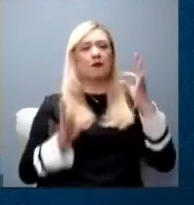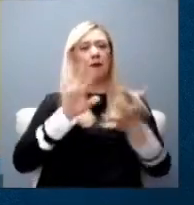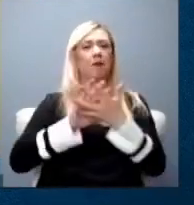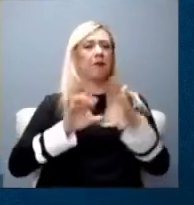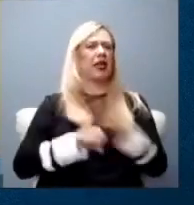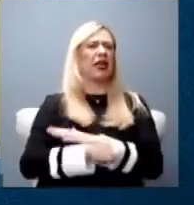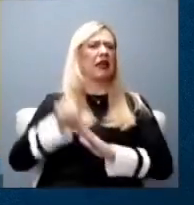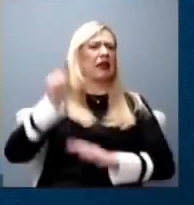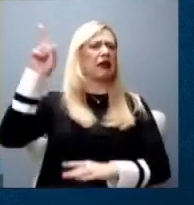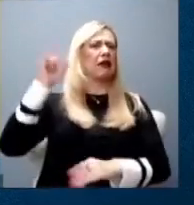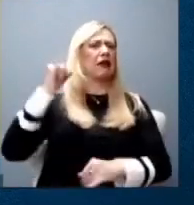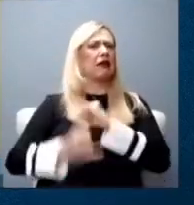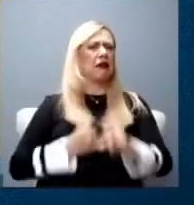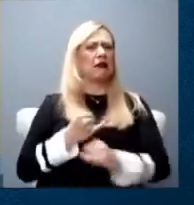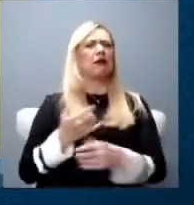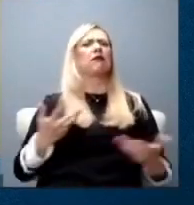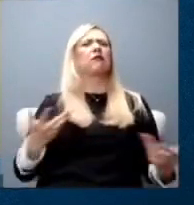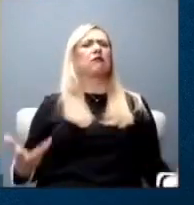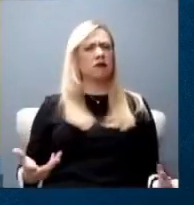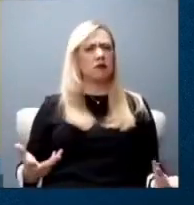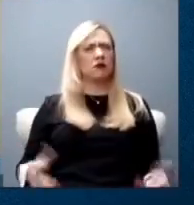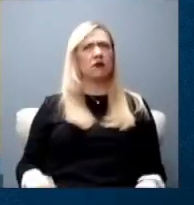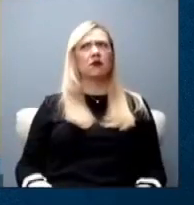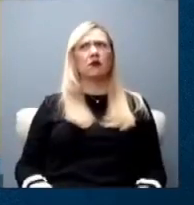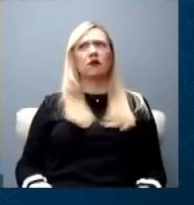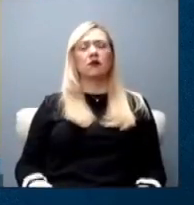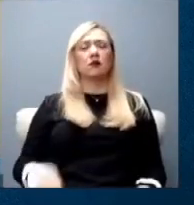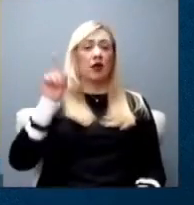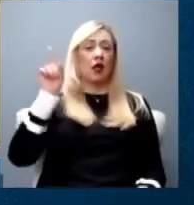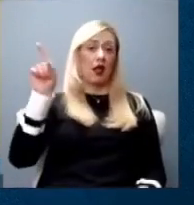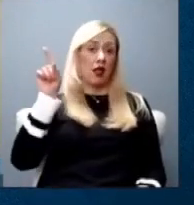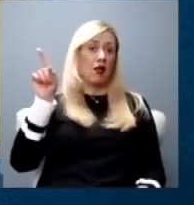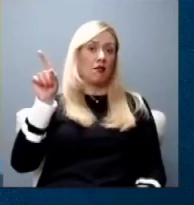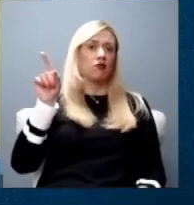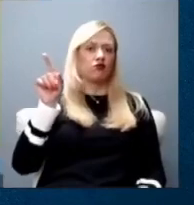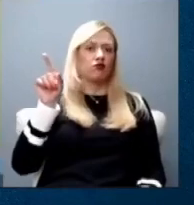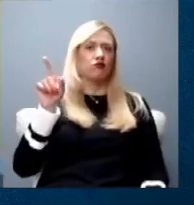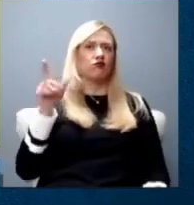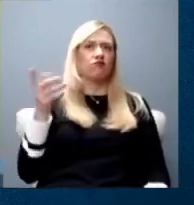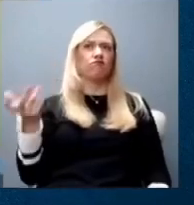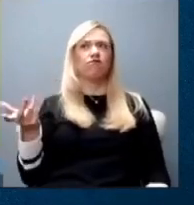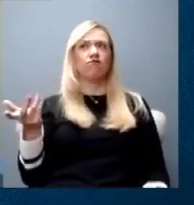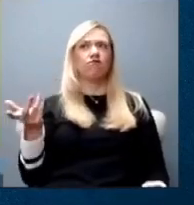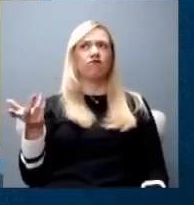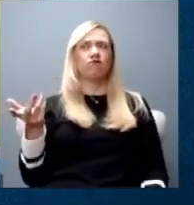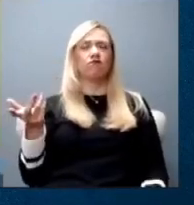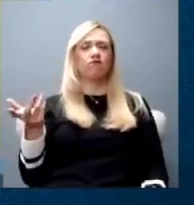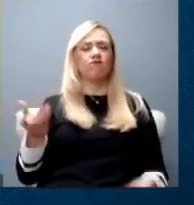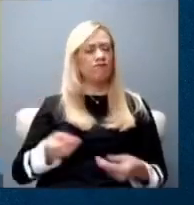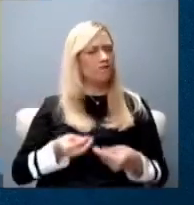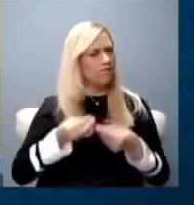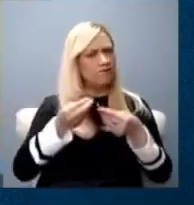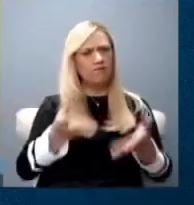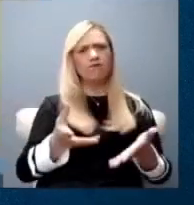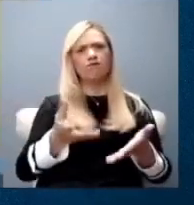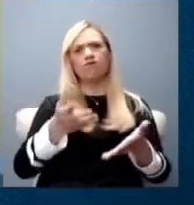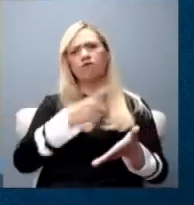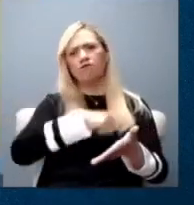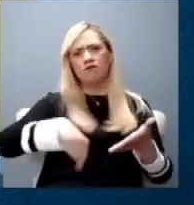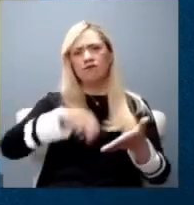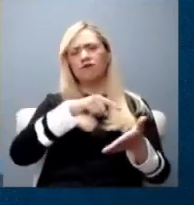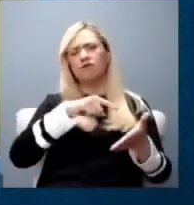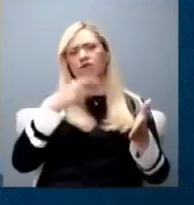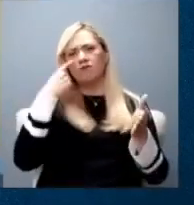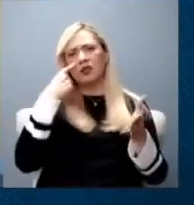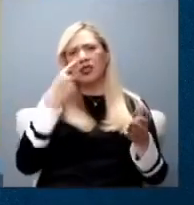es que digamos que permite que particularmente se conozcan crímenes de lesa